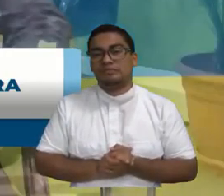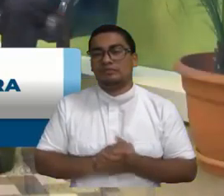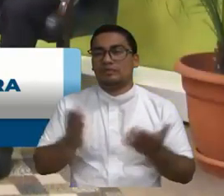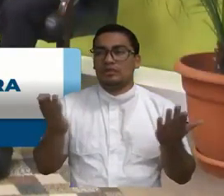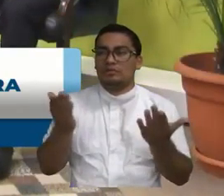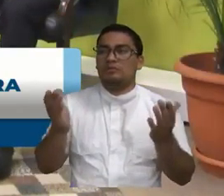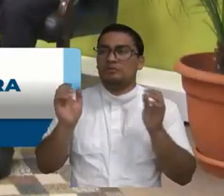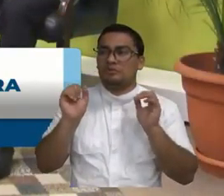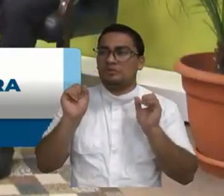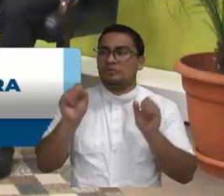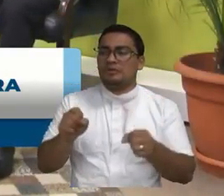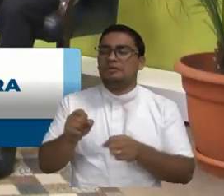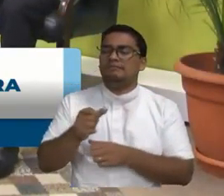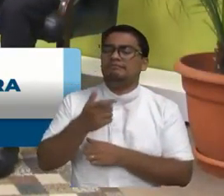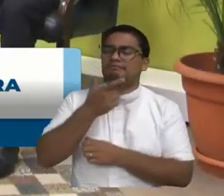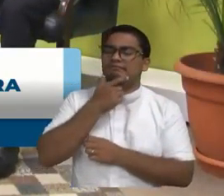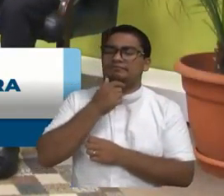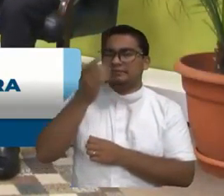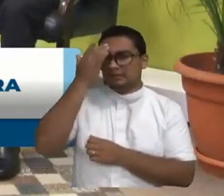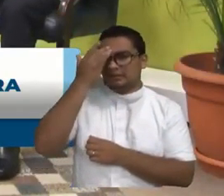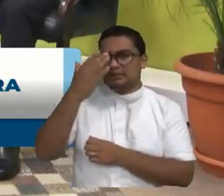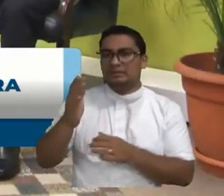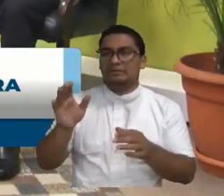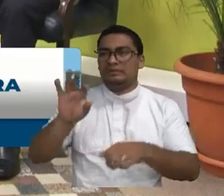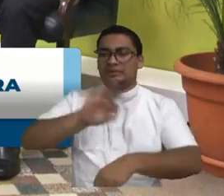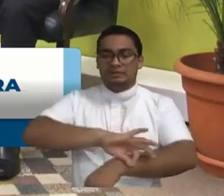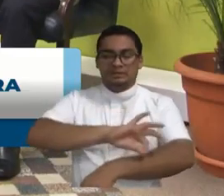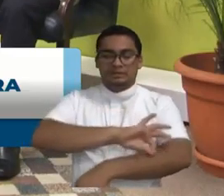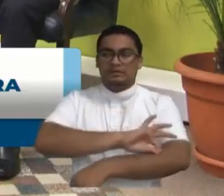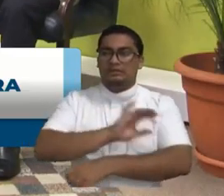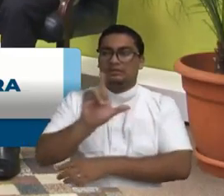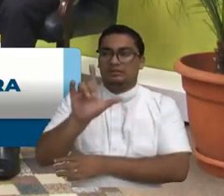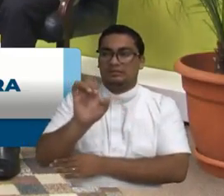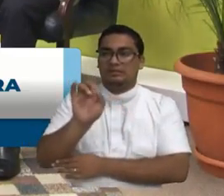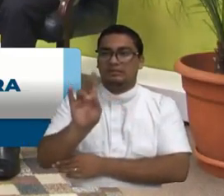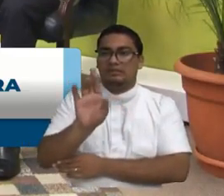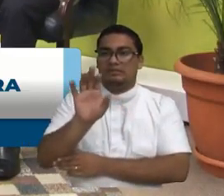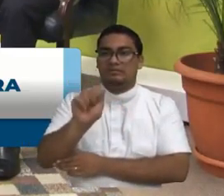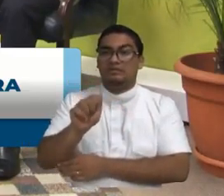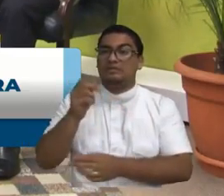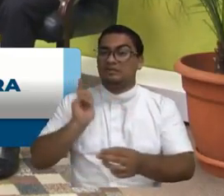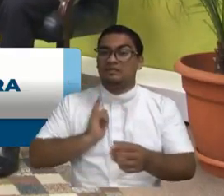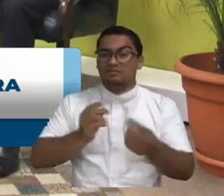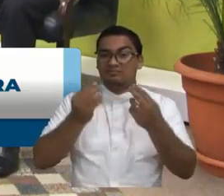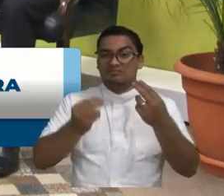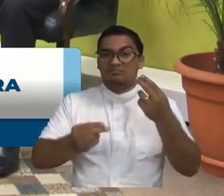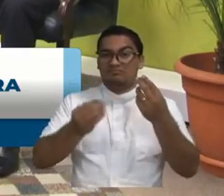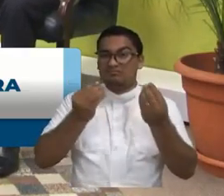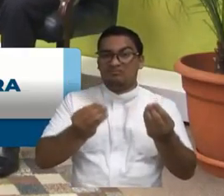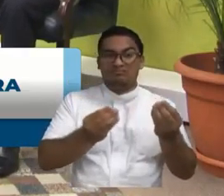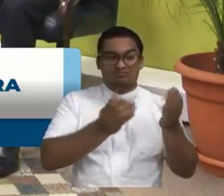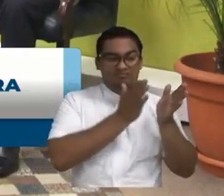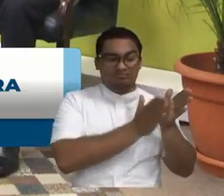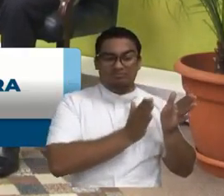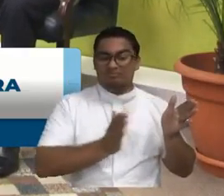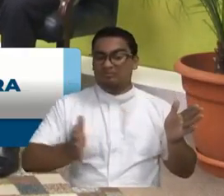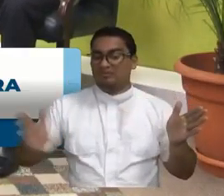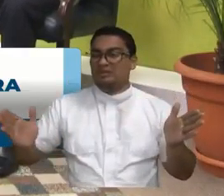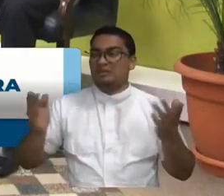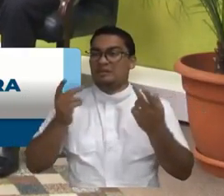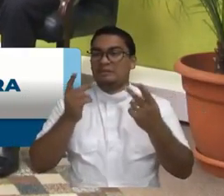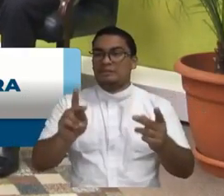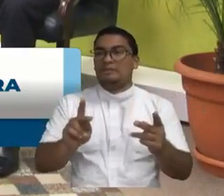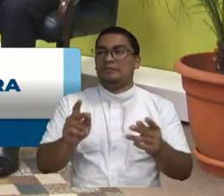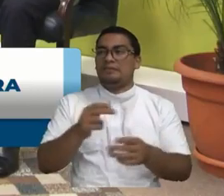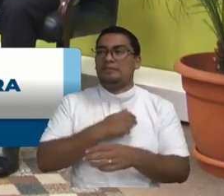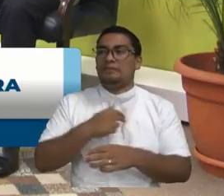detectar la lepra? Un punto importantísimo de la lepra tiene una clasificación amplia, es bastante amplia, pero lo que nosotros queremos hacer énfasis